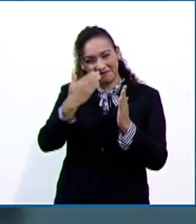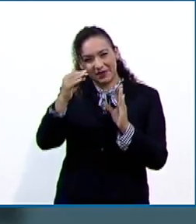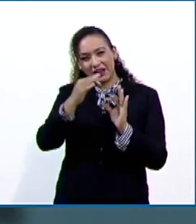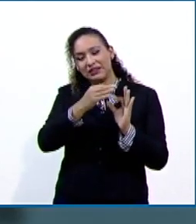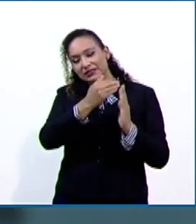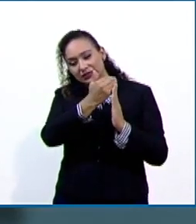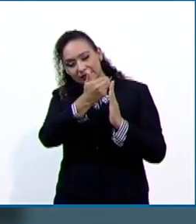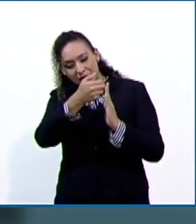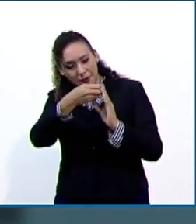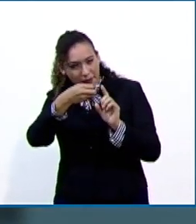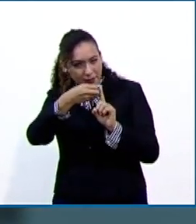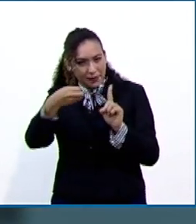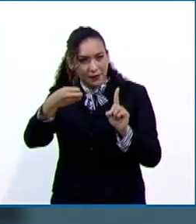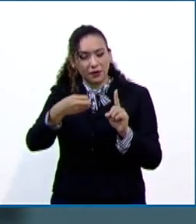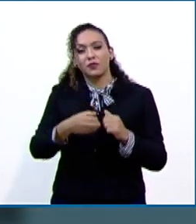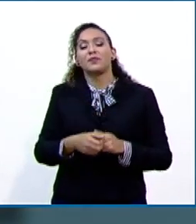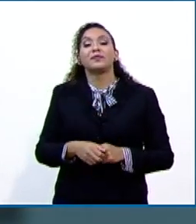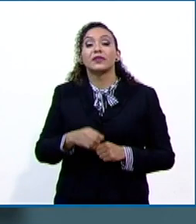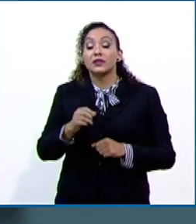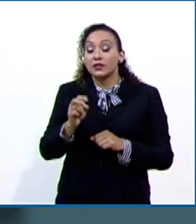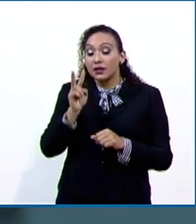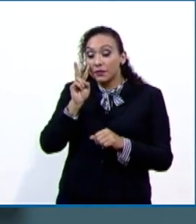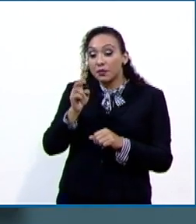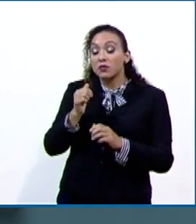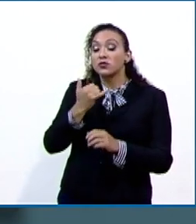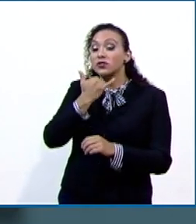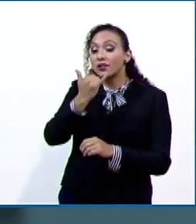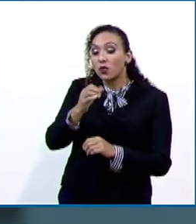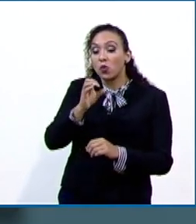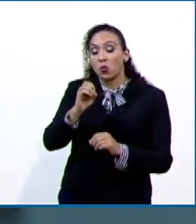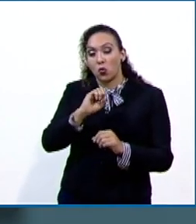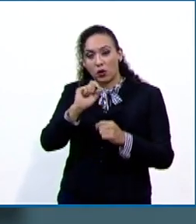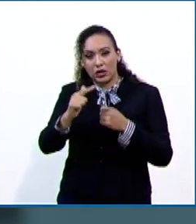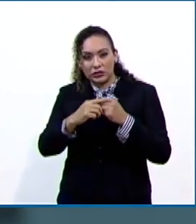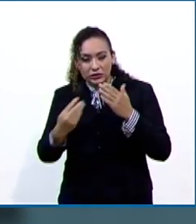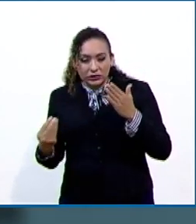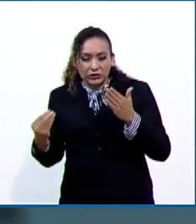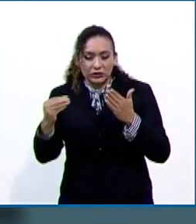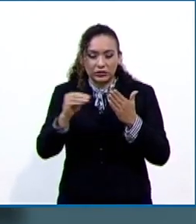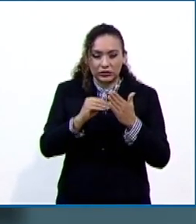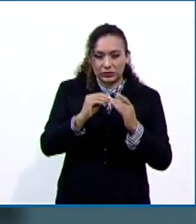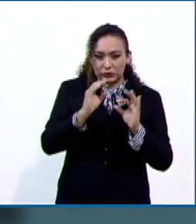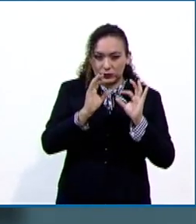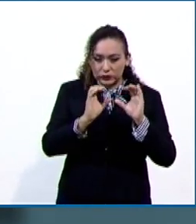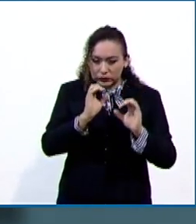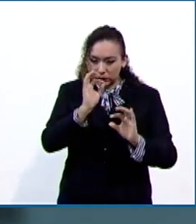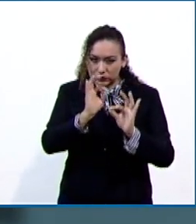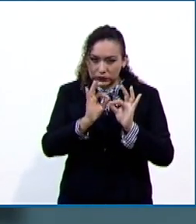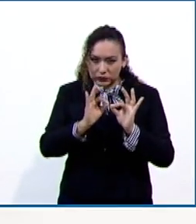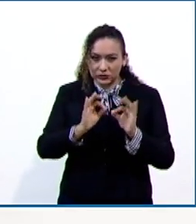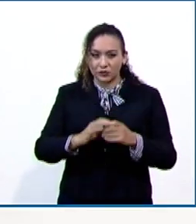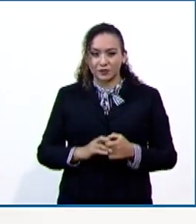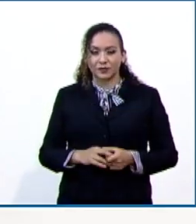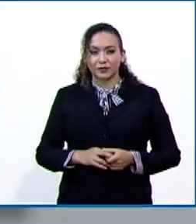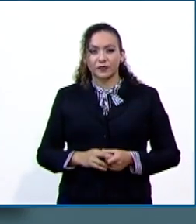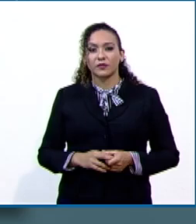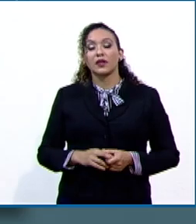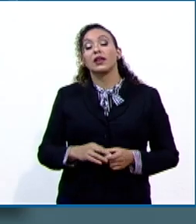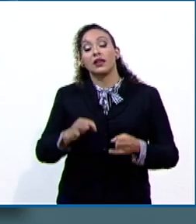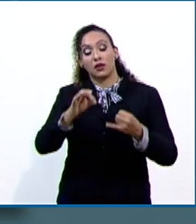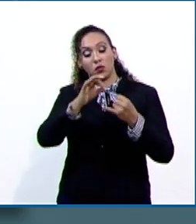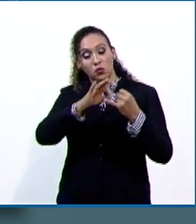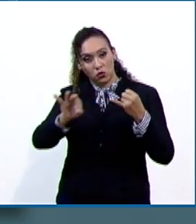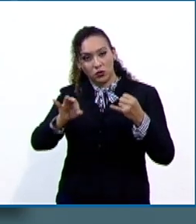del cumplimiento, si se advierten errores o imprecisiones, incluso tratándose de los efectos de la sentencia. Y por